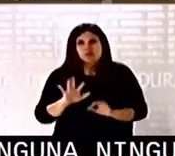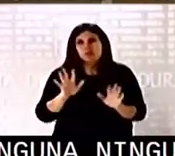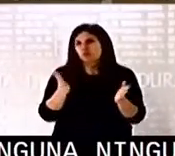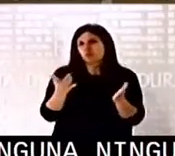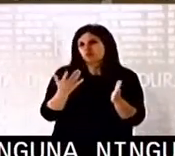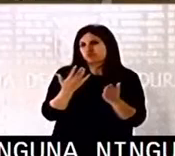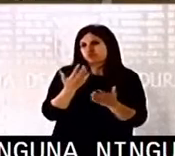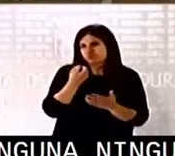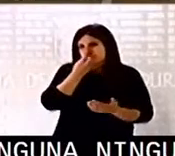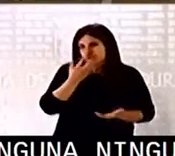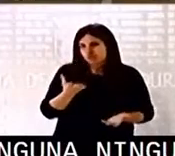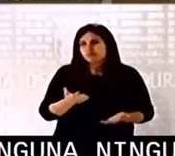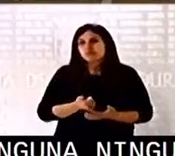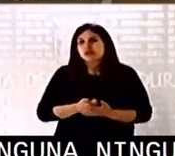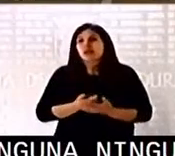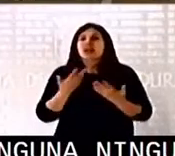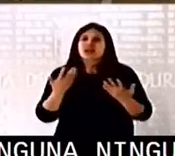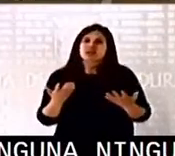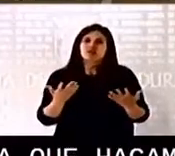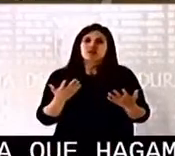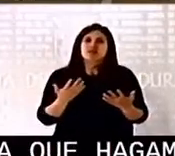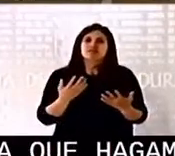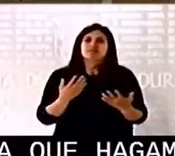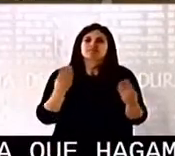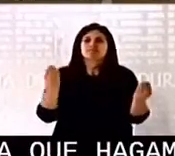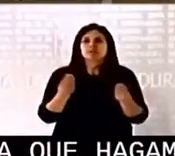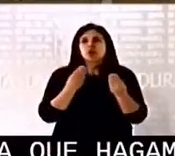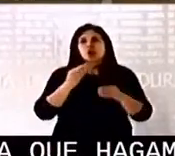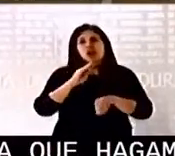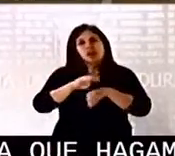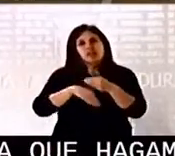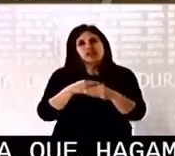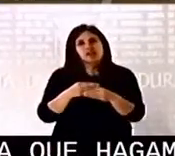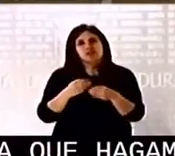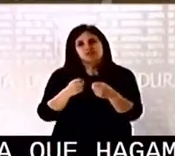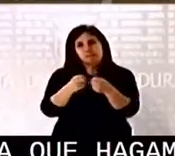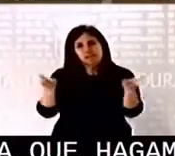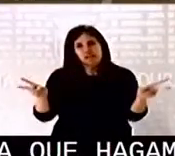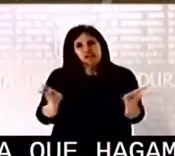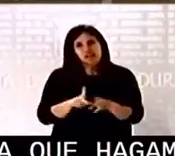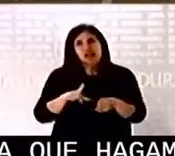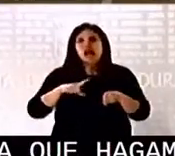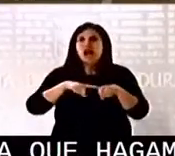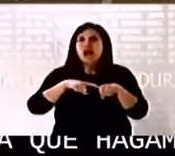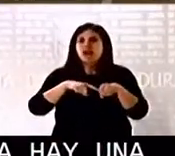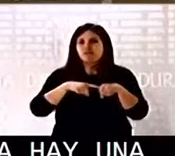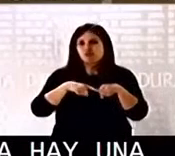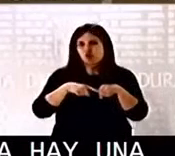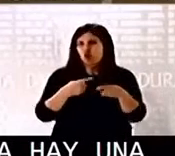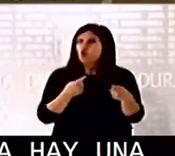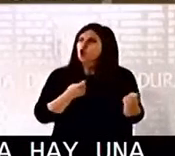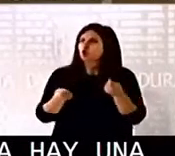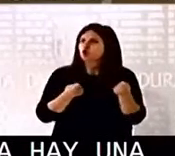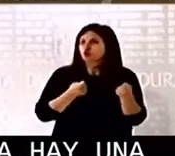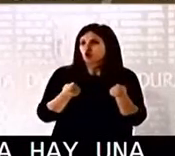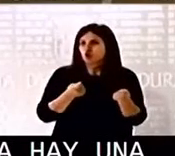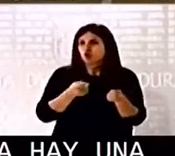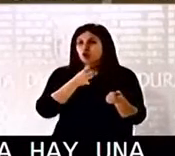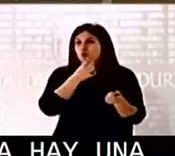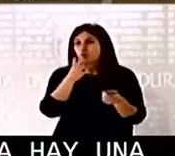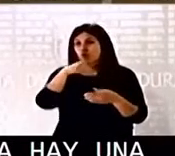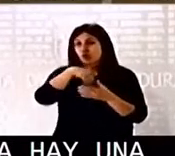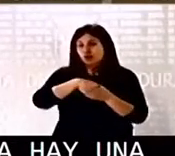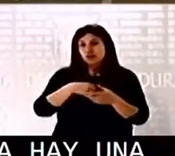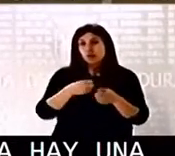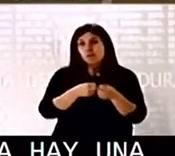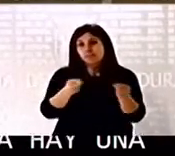sí merece la pena que hagamos un control de aforo porque en las piscinas hay una parte del tiempo que estamos sin esta